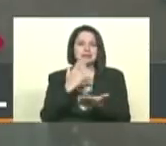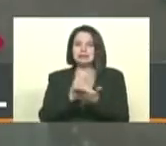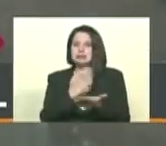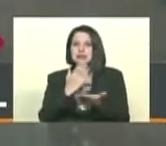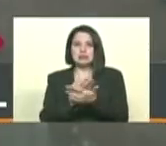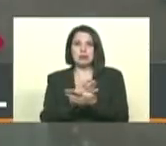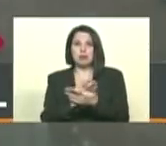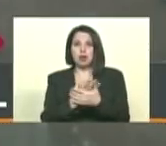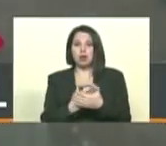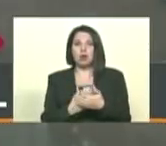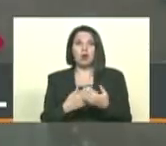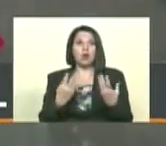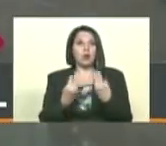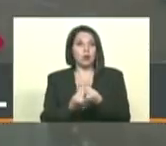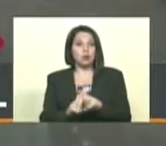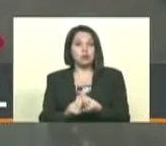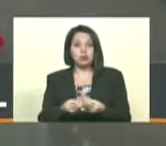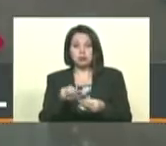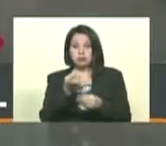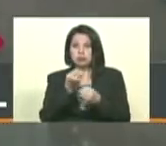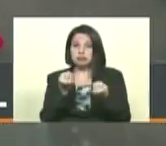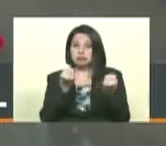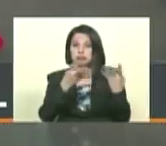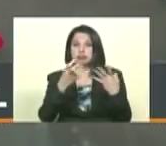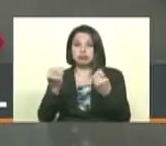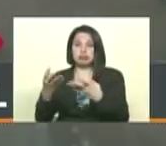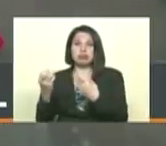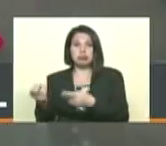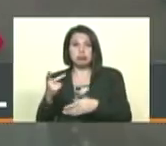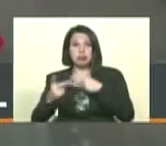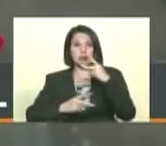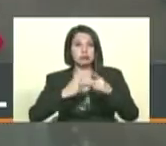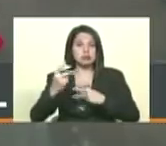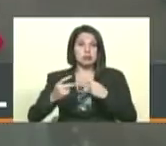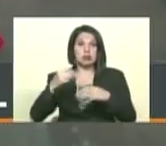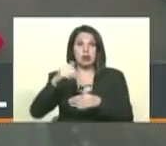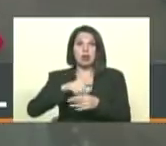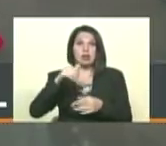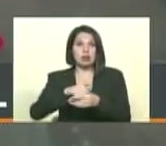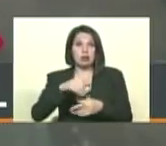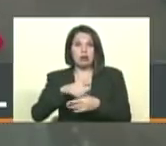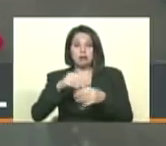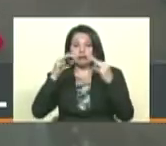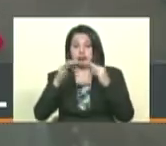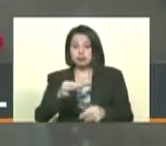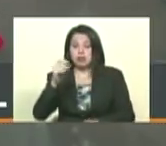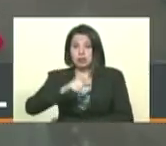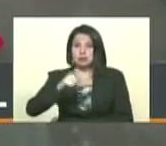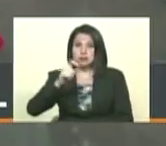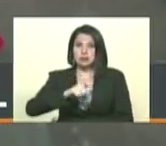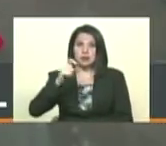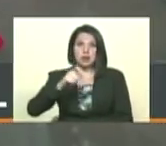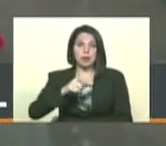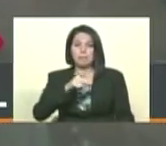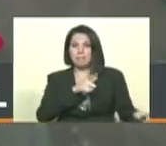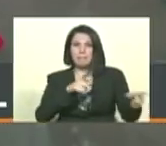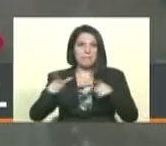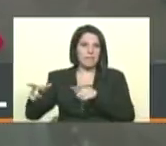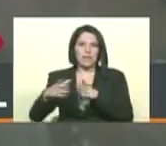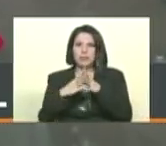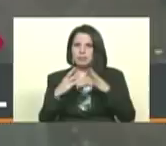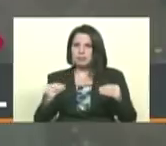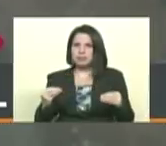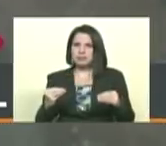sido parte de las garantías del proceso electoral tener las condiciones necesarias ante las